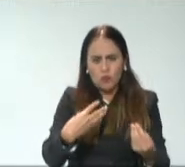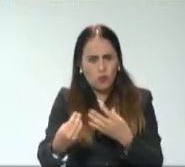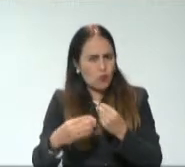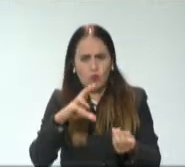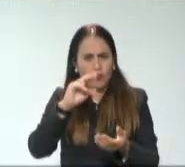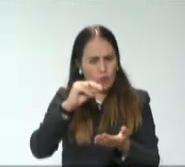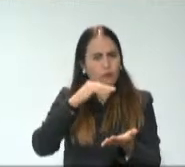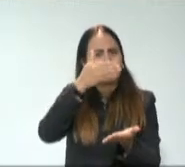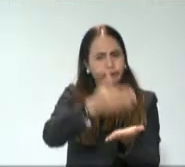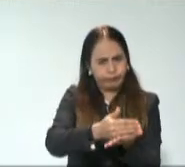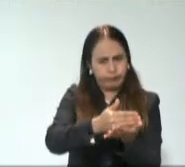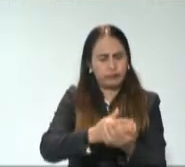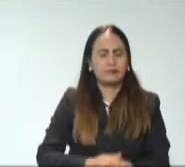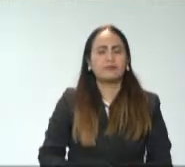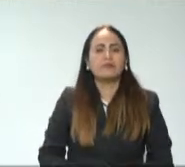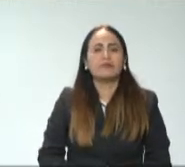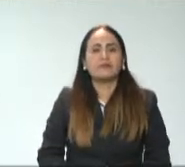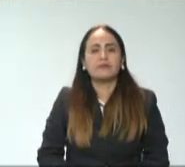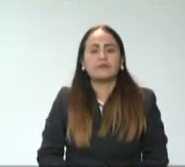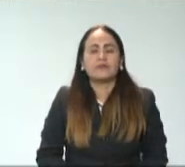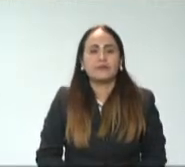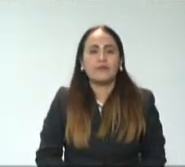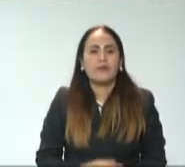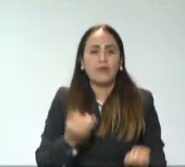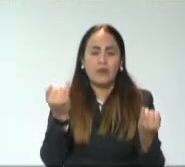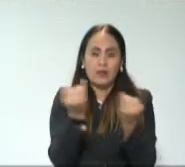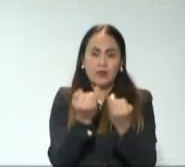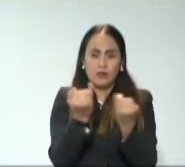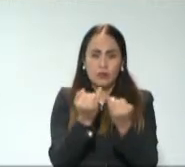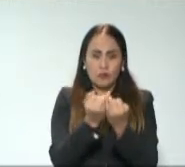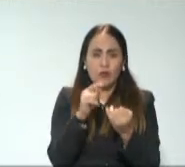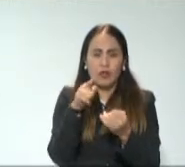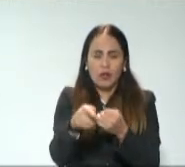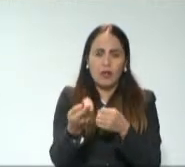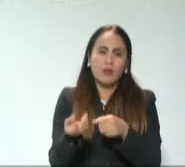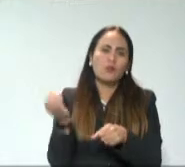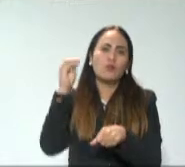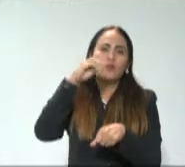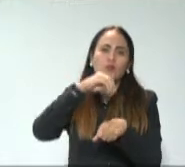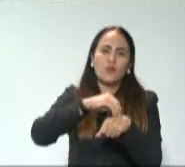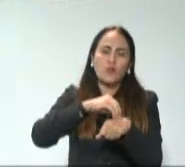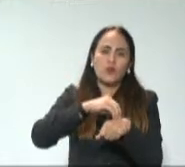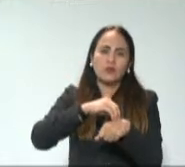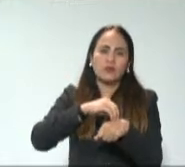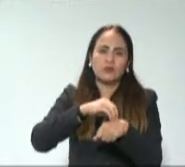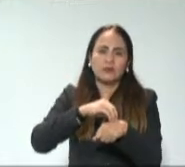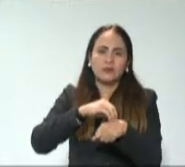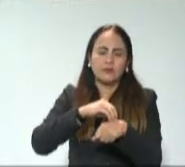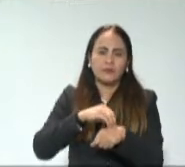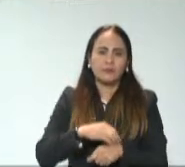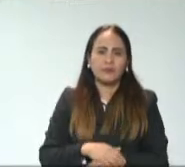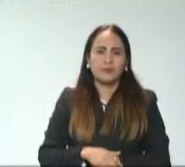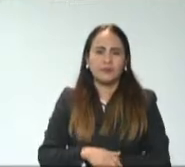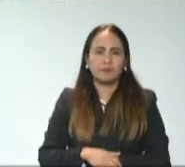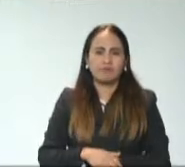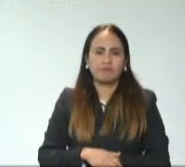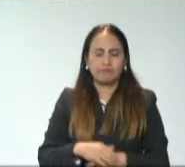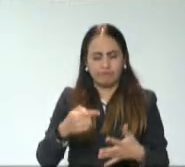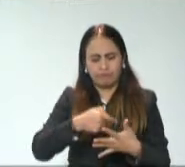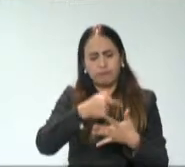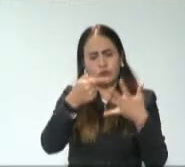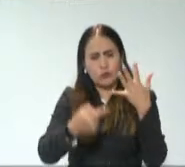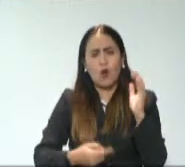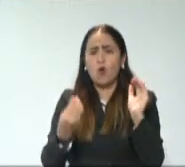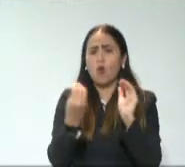Además de eso se tuvo eh hab colocar ahí toda una colección amplia de